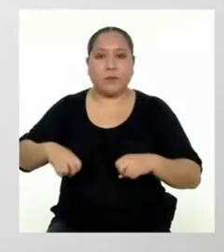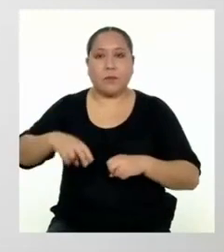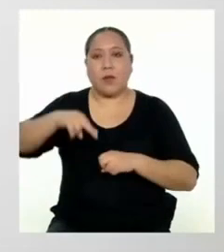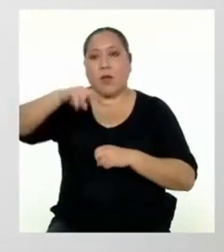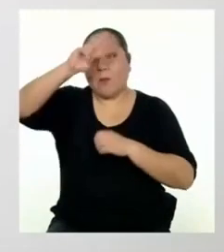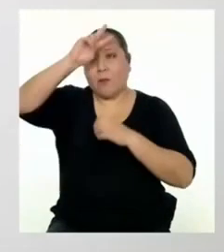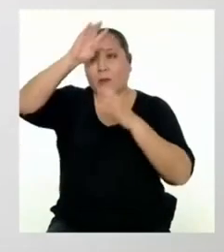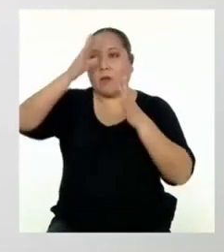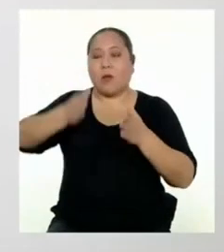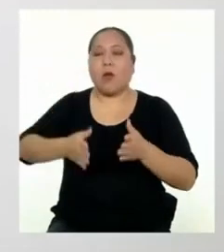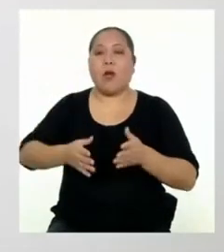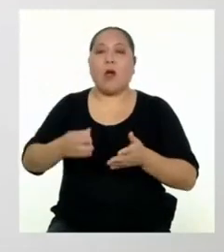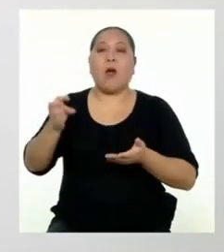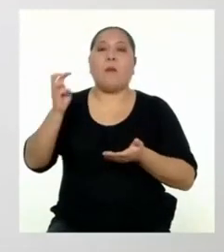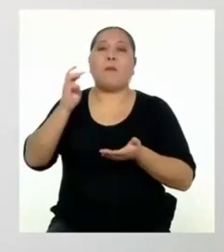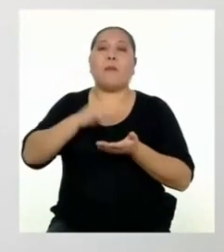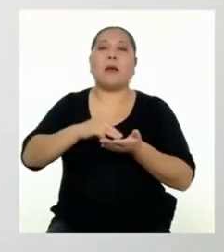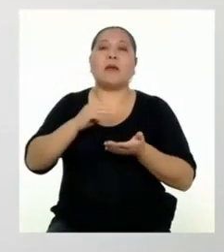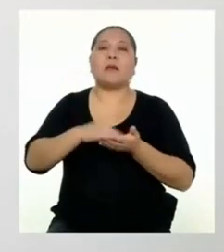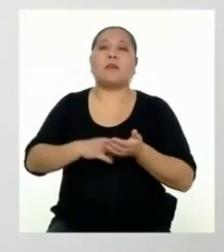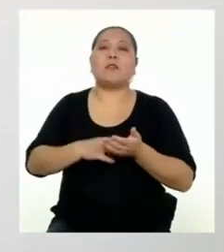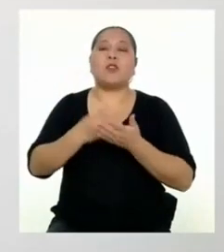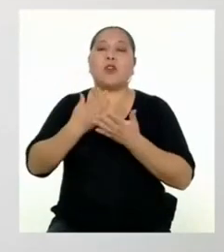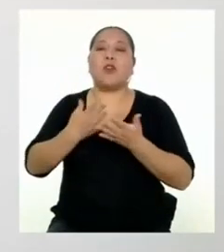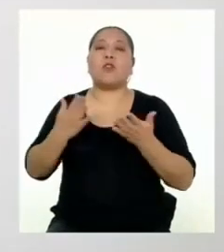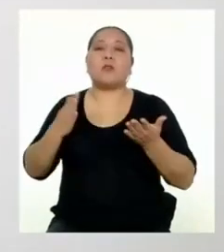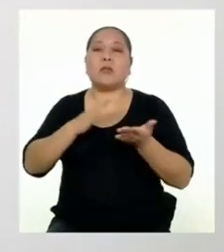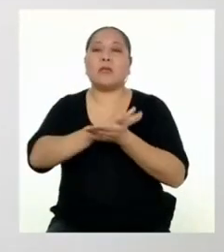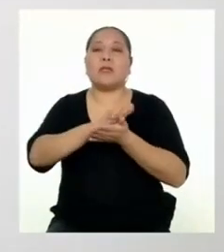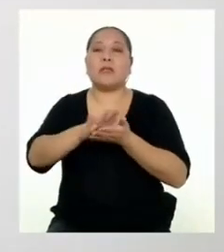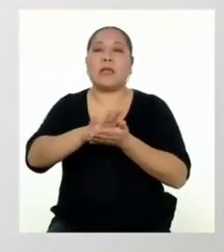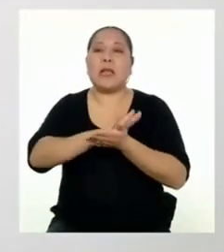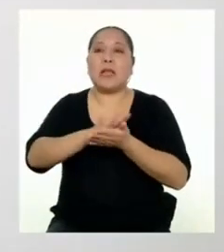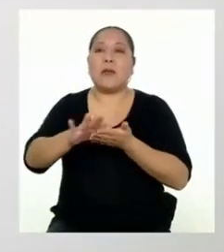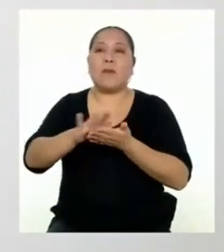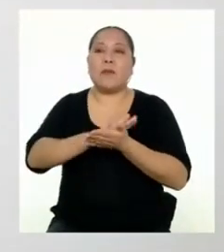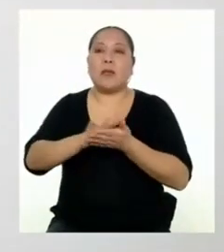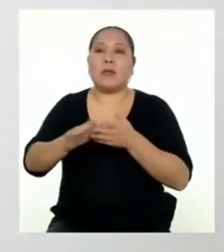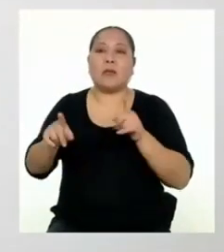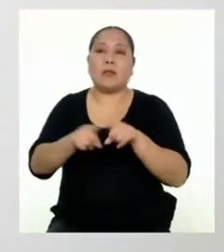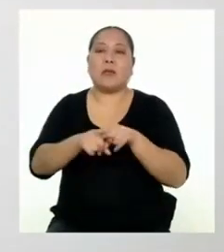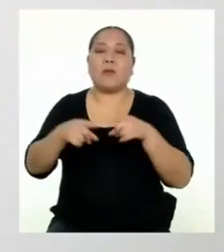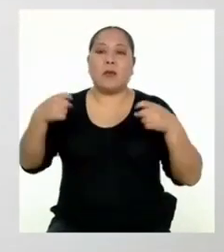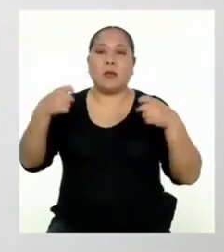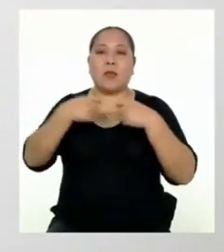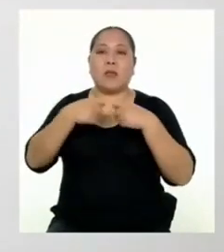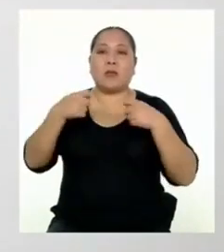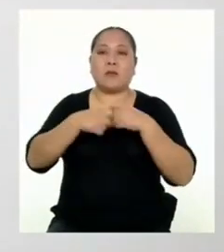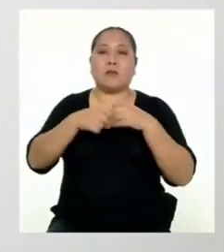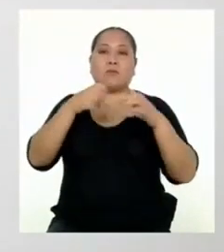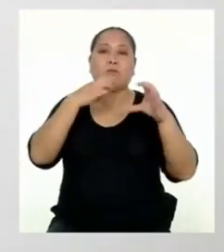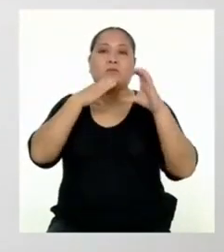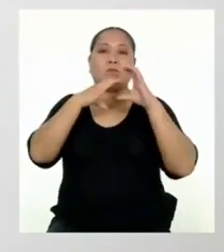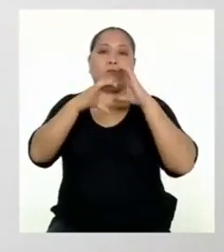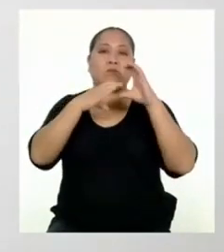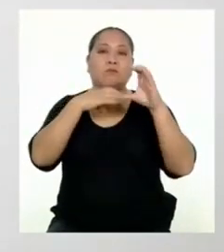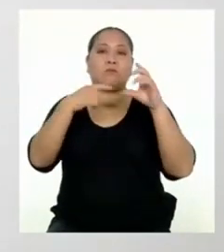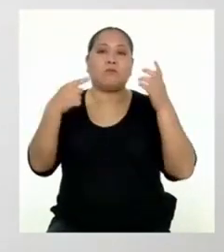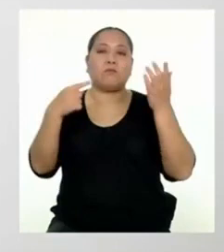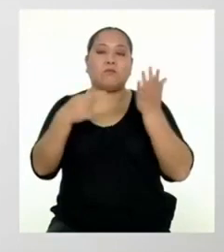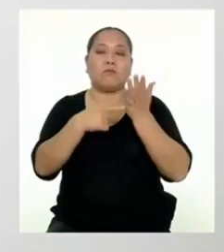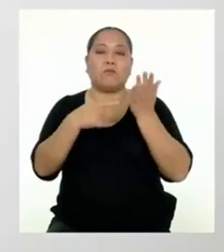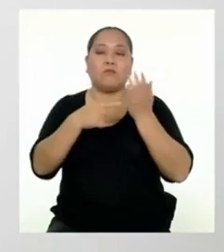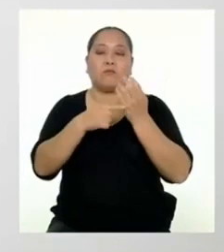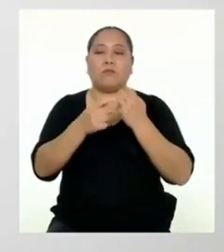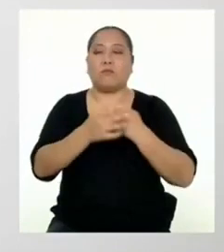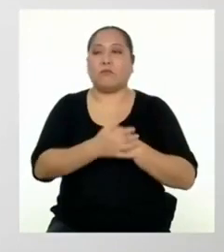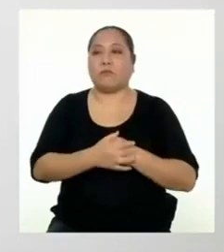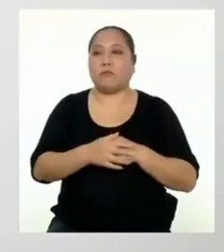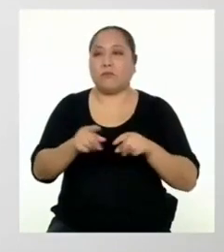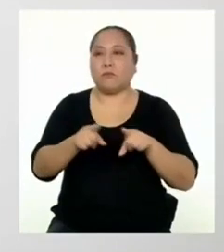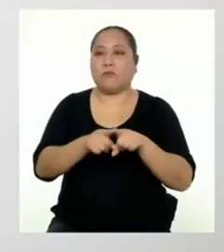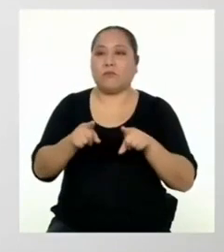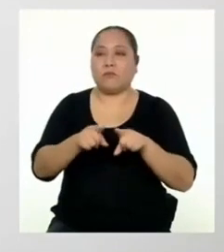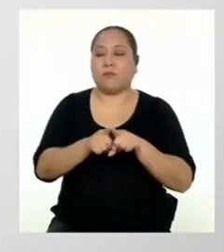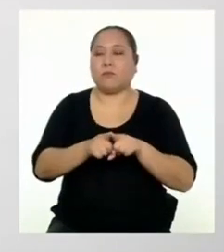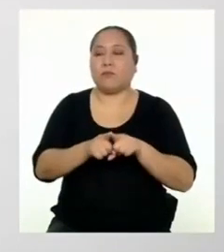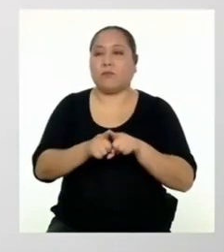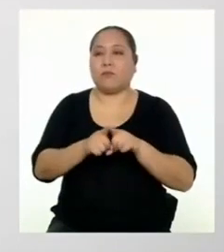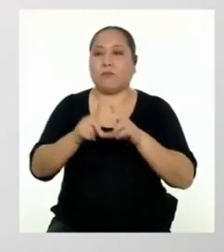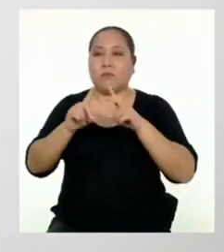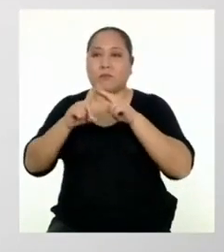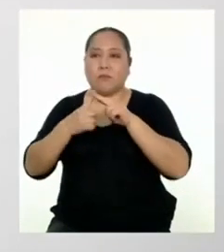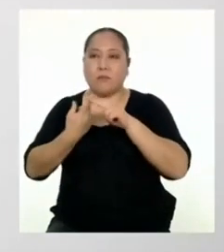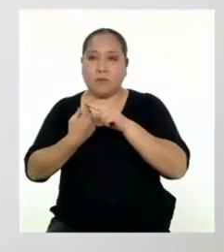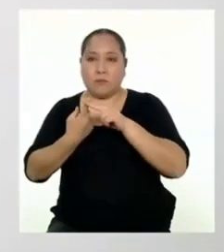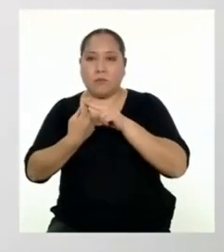aumentamos nuestro consumo de productos de aseo y limpieza, así como de electricidad y telecomunicaciones. Incluso, al inicio de la